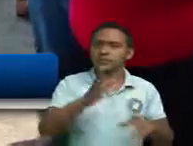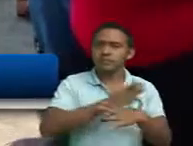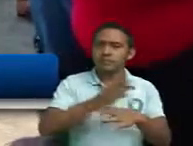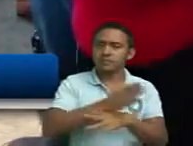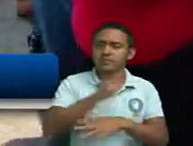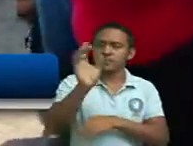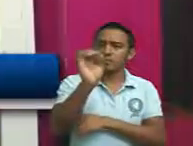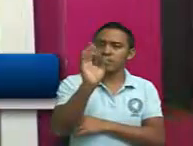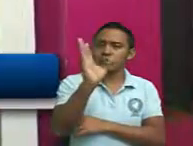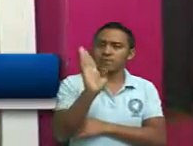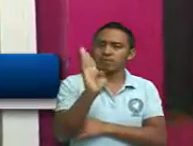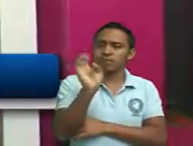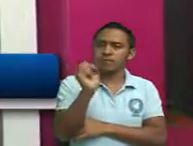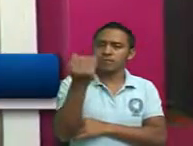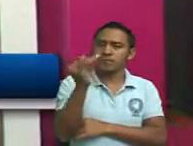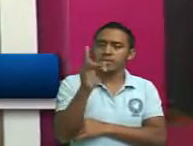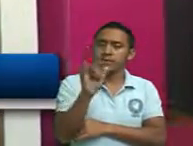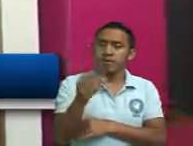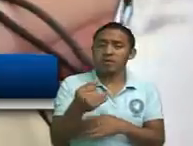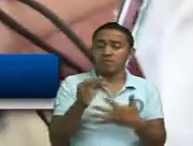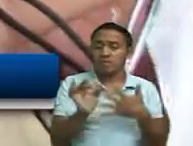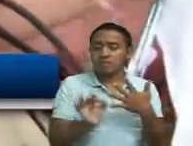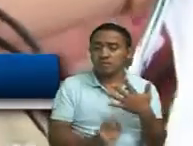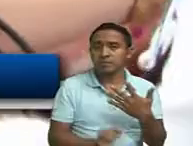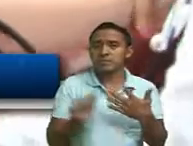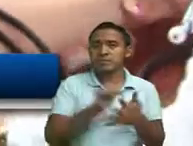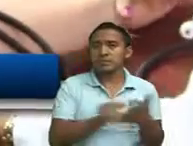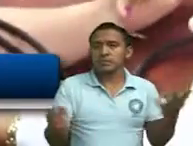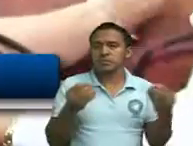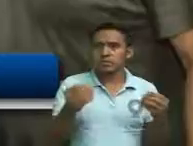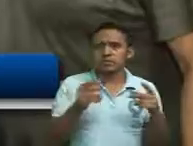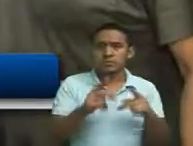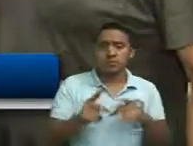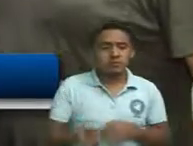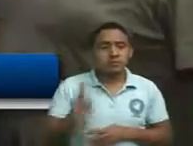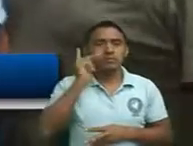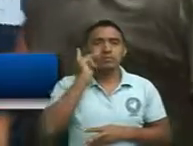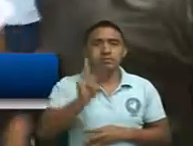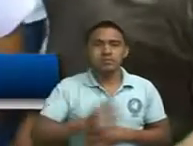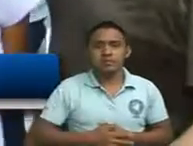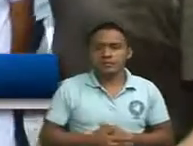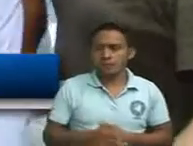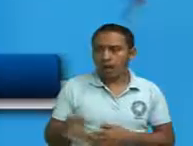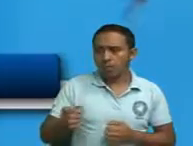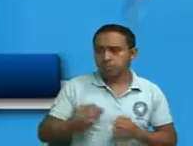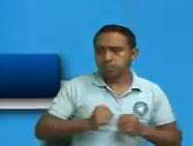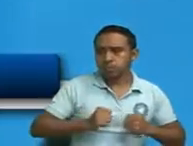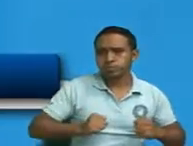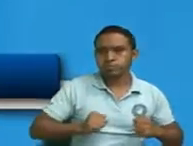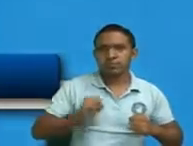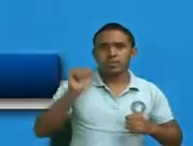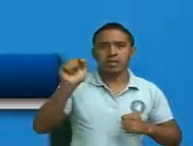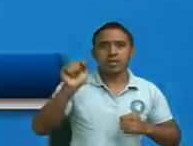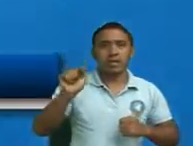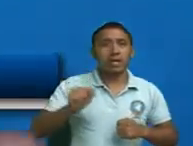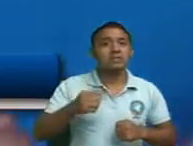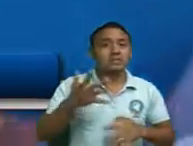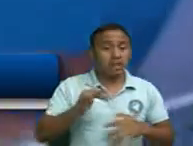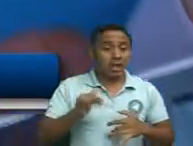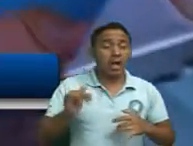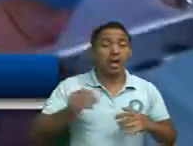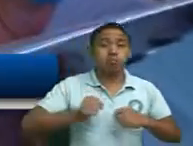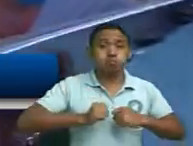de obesidad, doctora. Quizás aquí en nuestro país juzguemos mucho a las personas cuando la miramos gordita, decimos, esa persona está